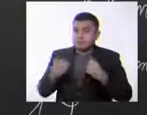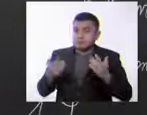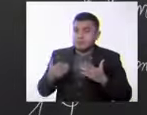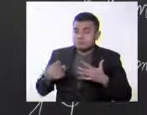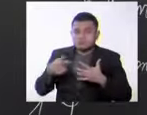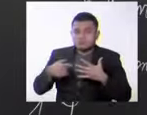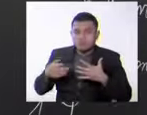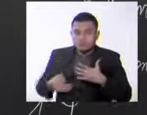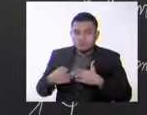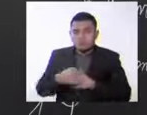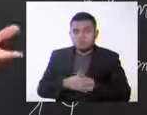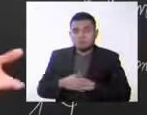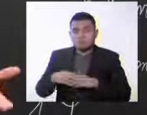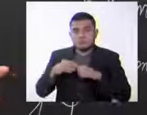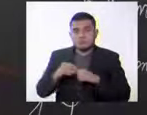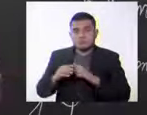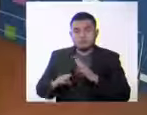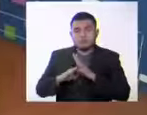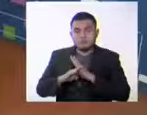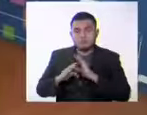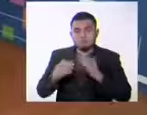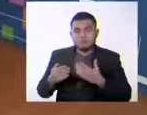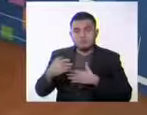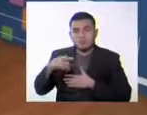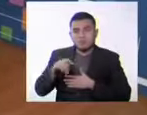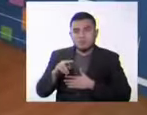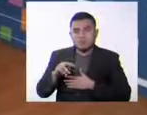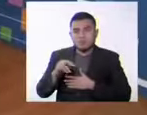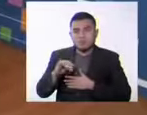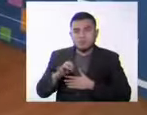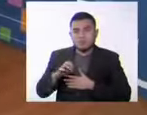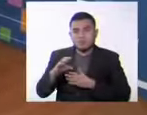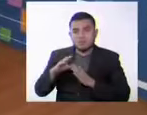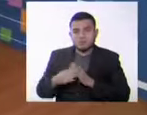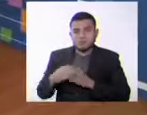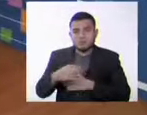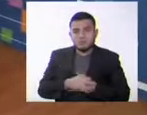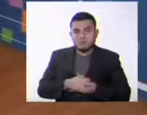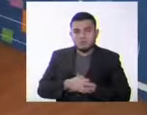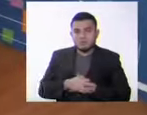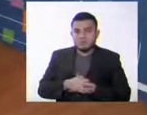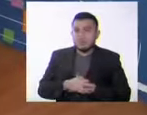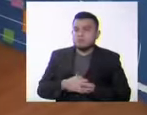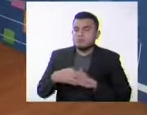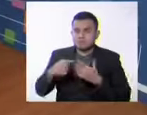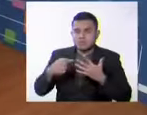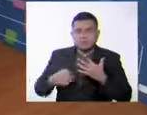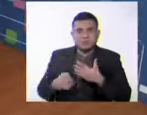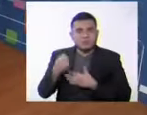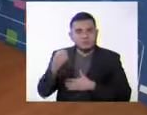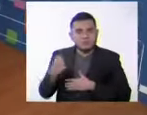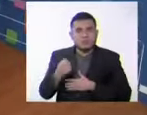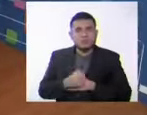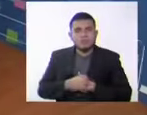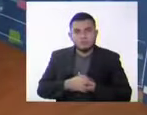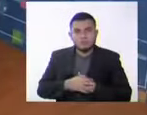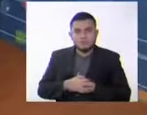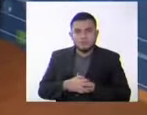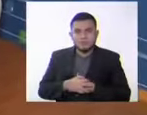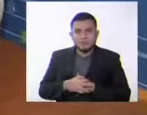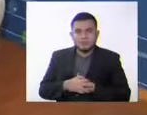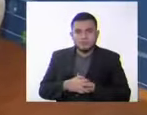Ley Especial de Protección del Patrimonio Cultural. ¿Tú sabías eso, Mayra? Sí, es una ley muy importante, Luis,